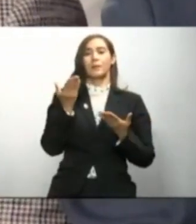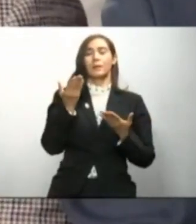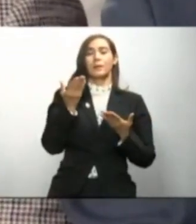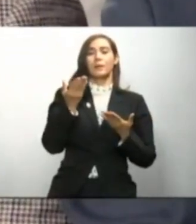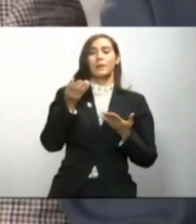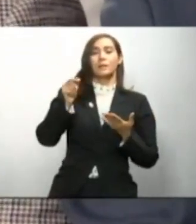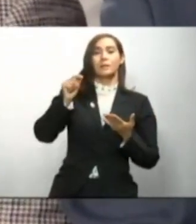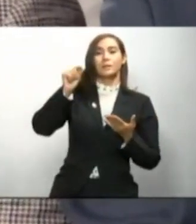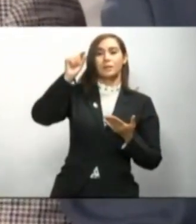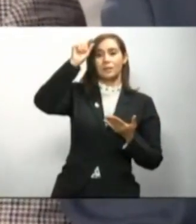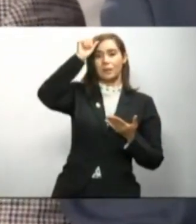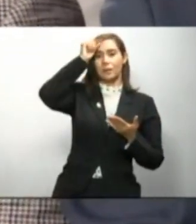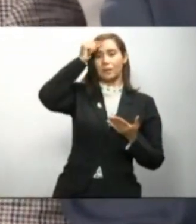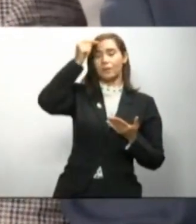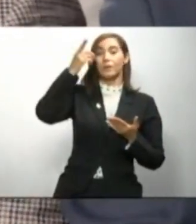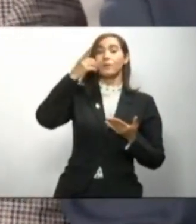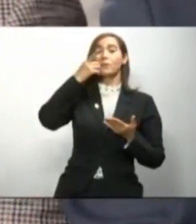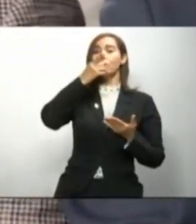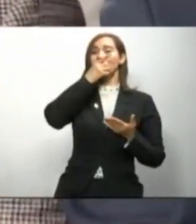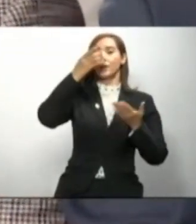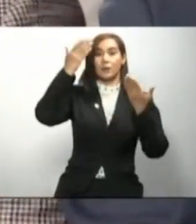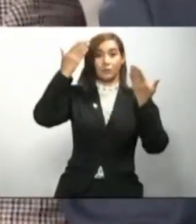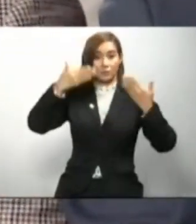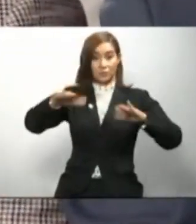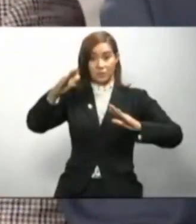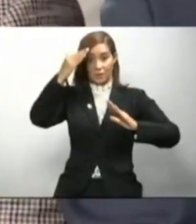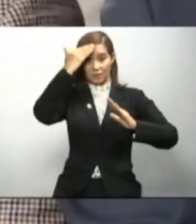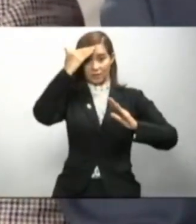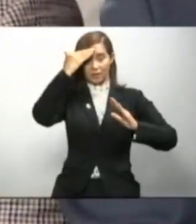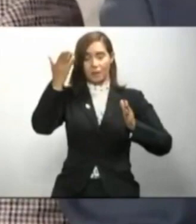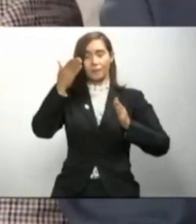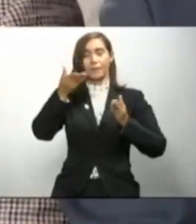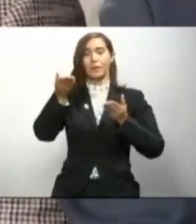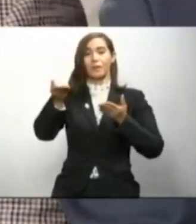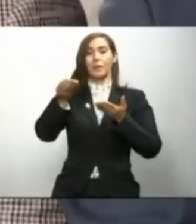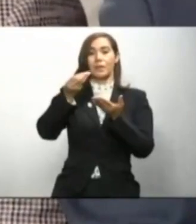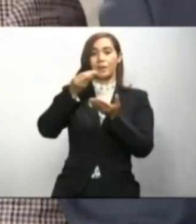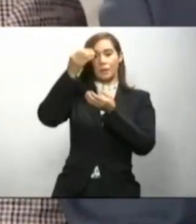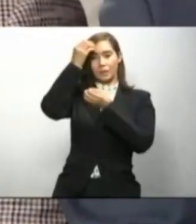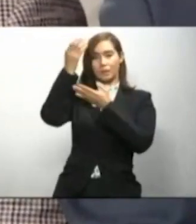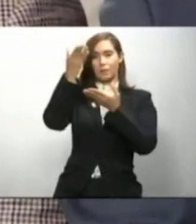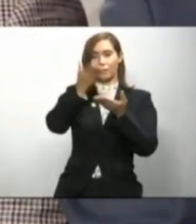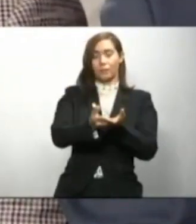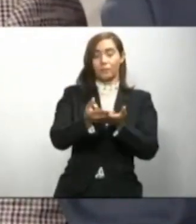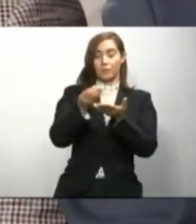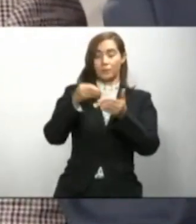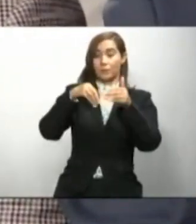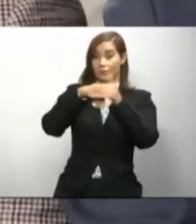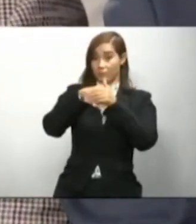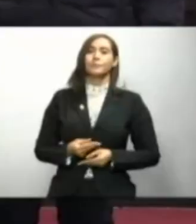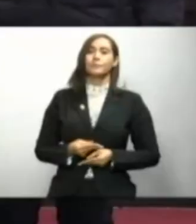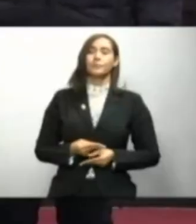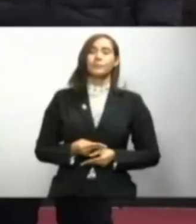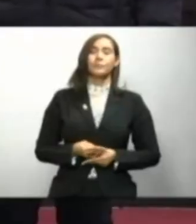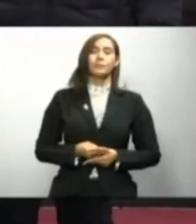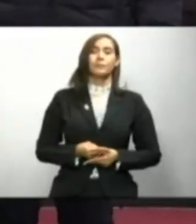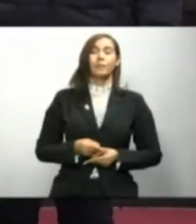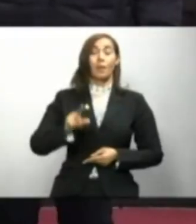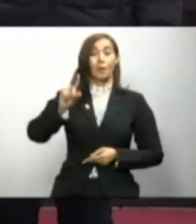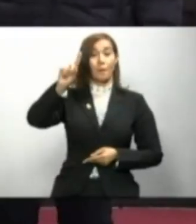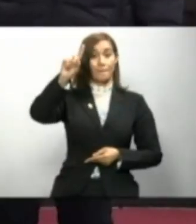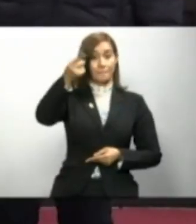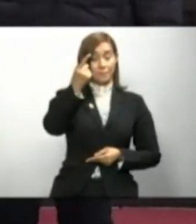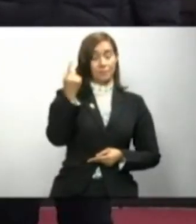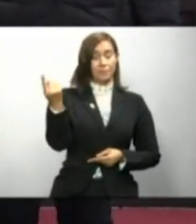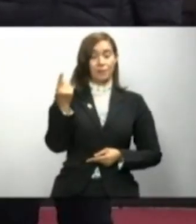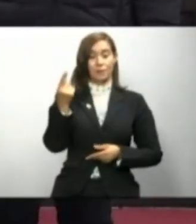ya lo tienen de parte el fondo monetario internacional ante estas informaciones que han recibido de las autoridades monetarias del banco central monetario internacional